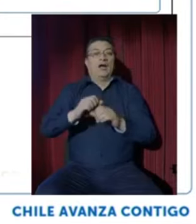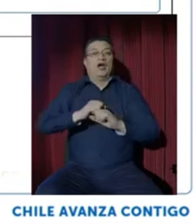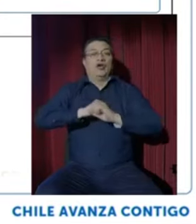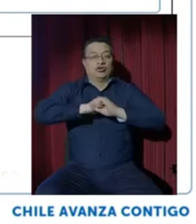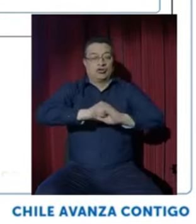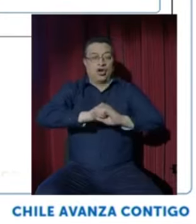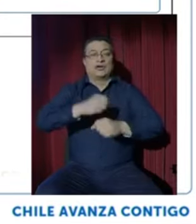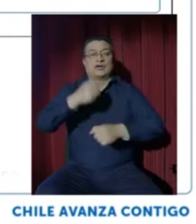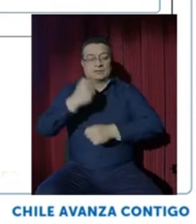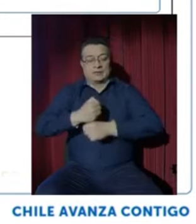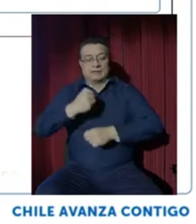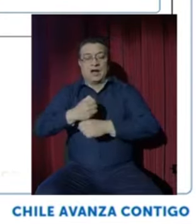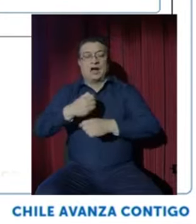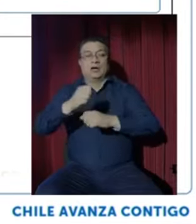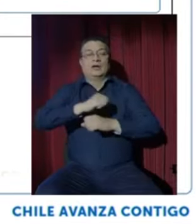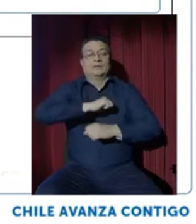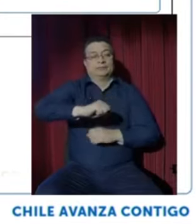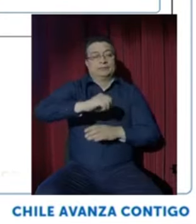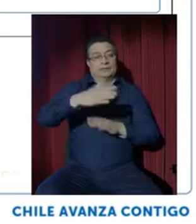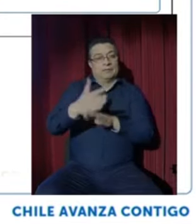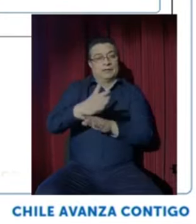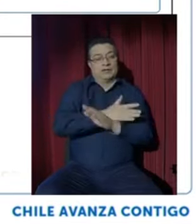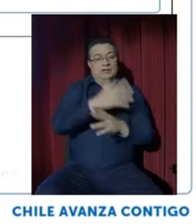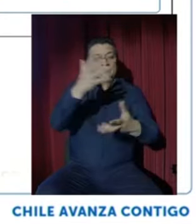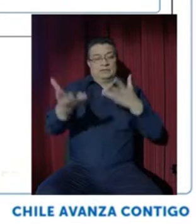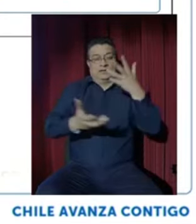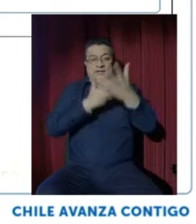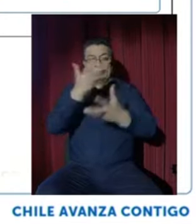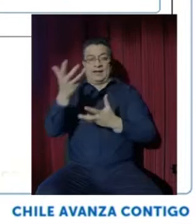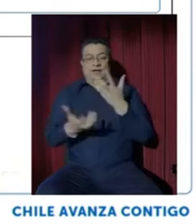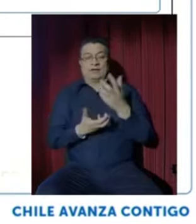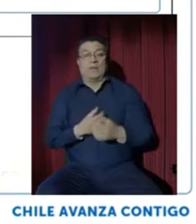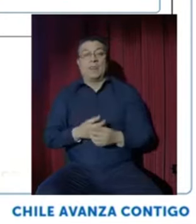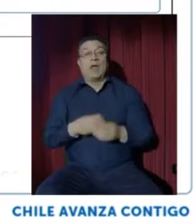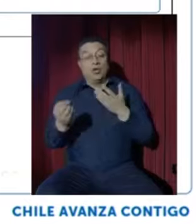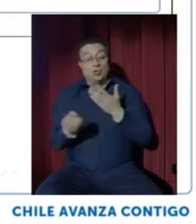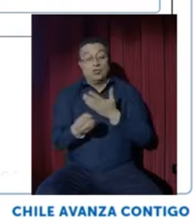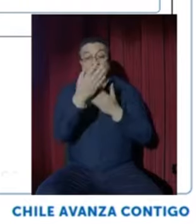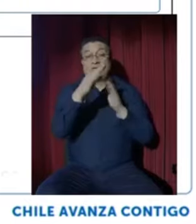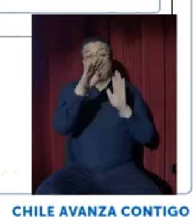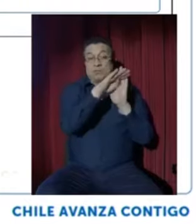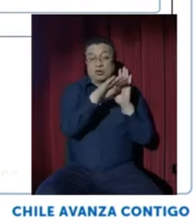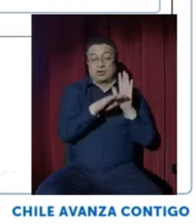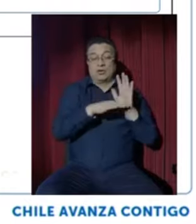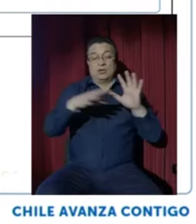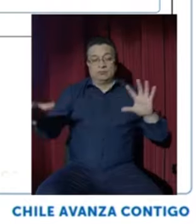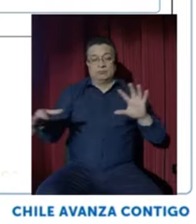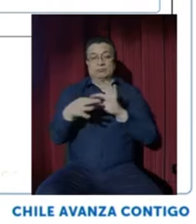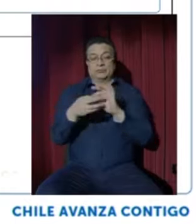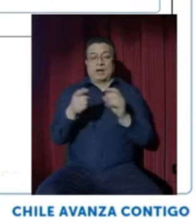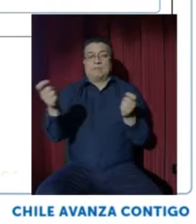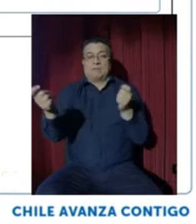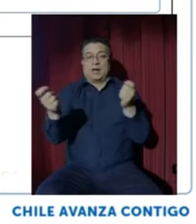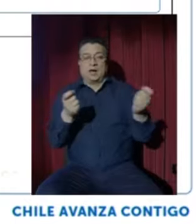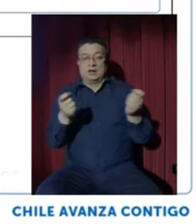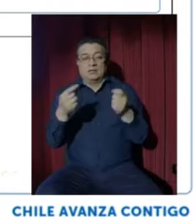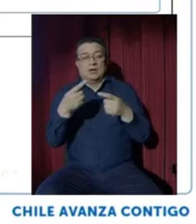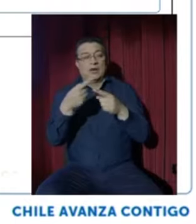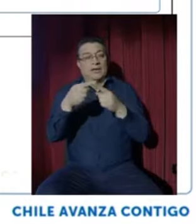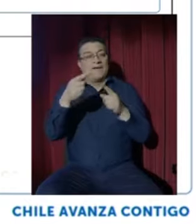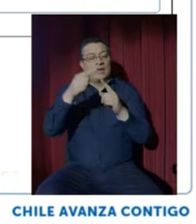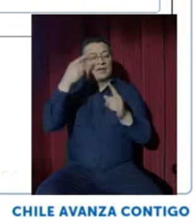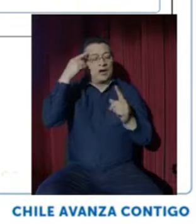eh y prevención eh de incendio nuevos protocolos asociados a planes de manejo multipropósito